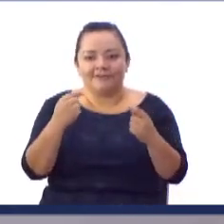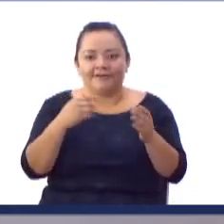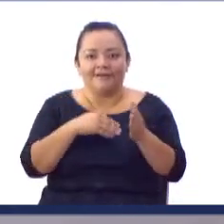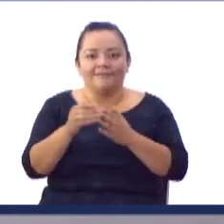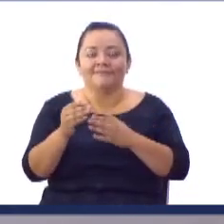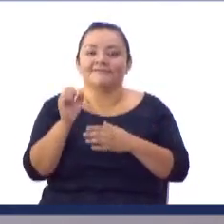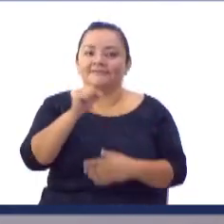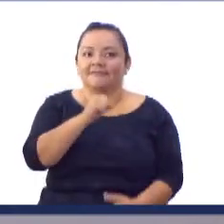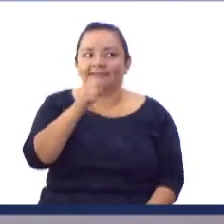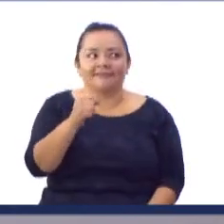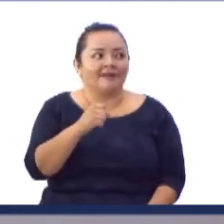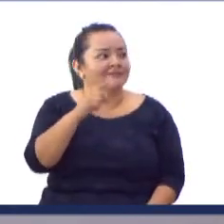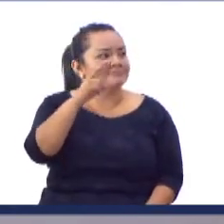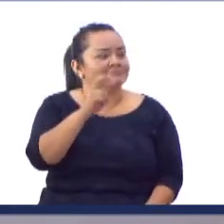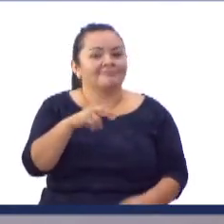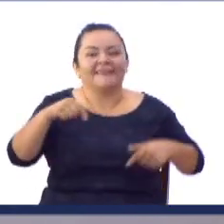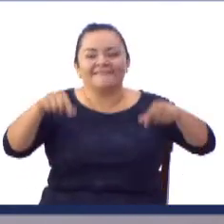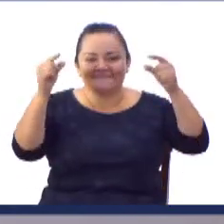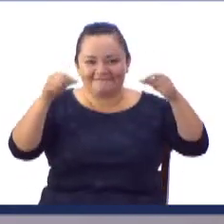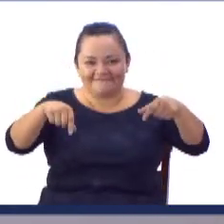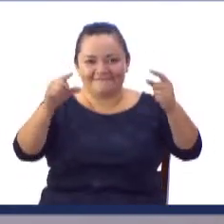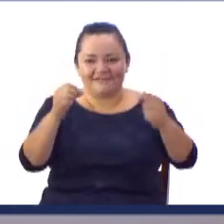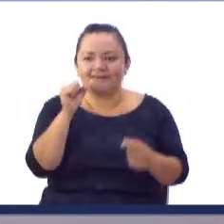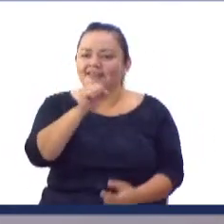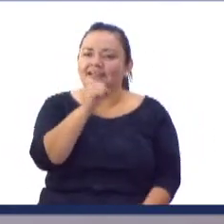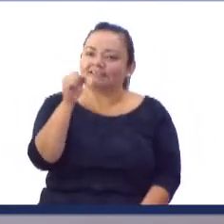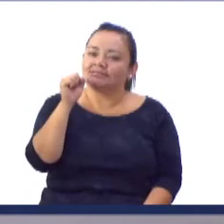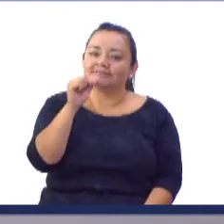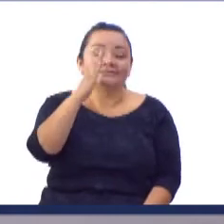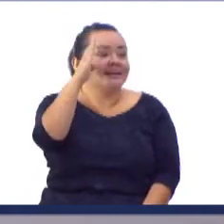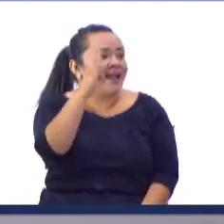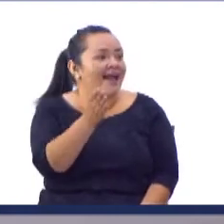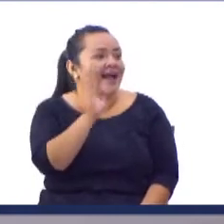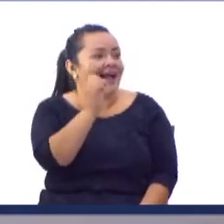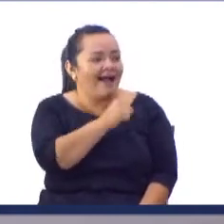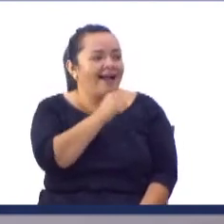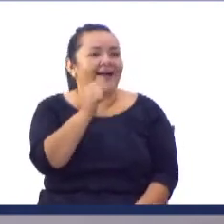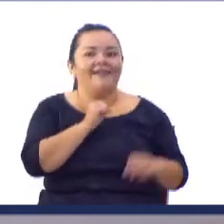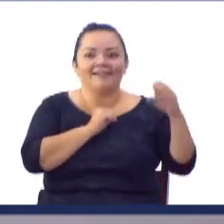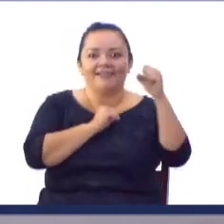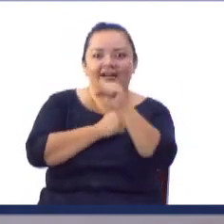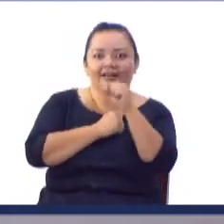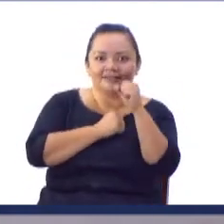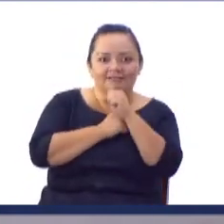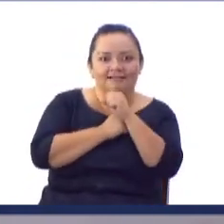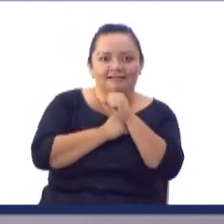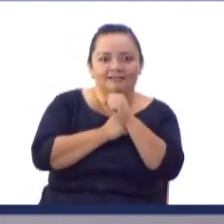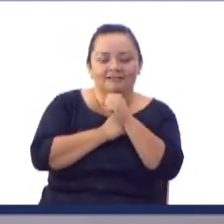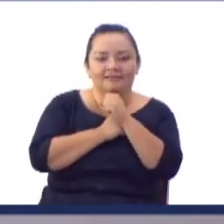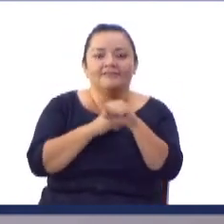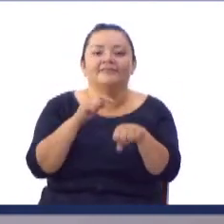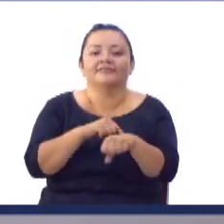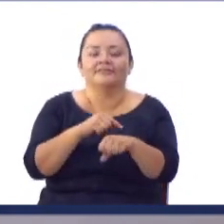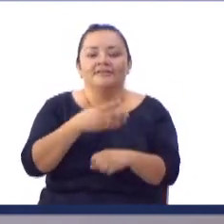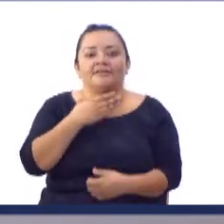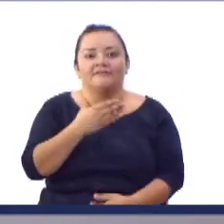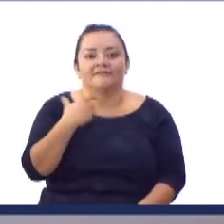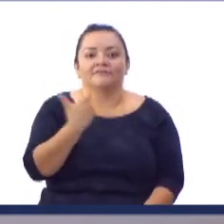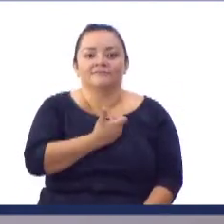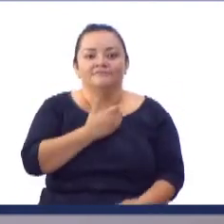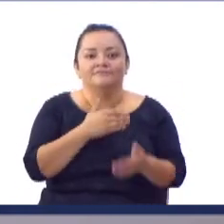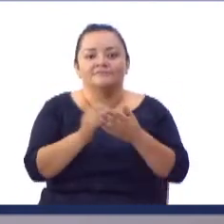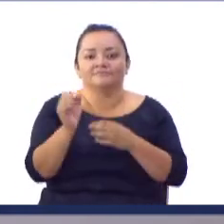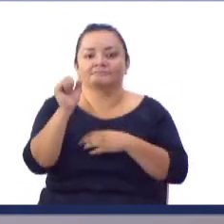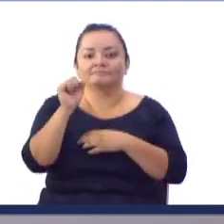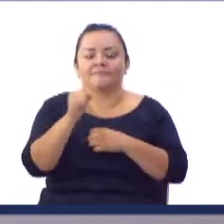empezó a cantar de edificio en edificio no sé si usted lo vio maravilloso en los momentos difíciles donde encontramos la